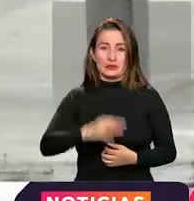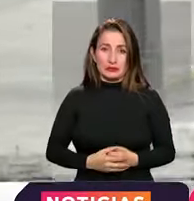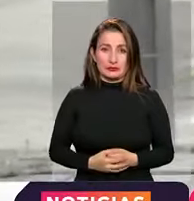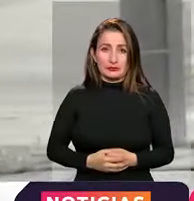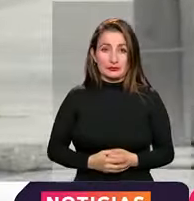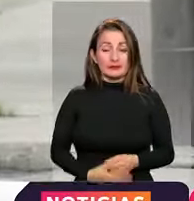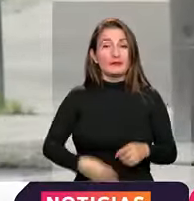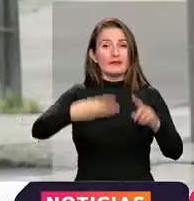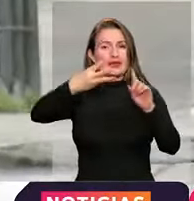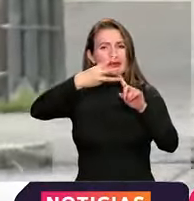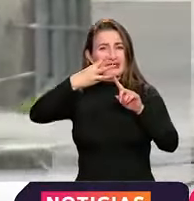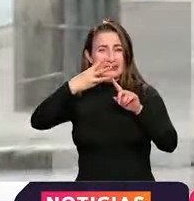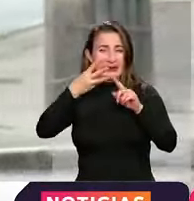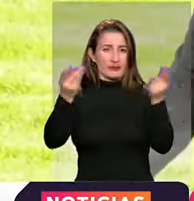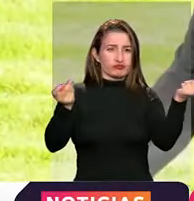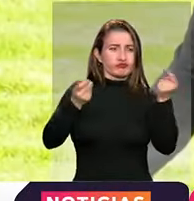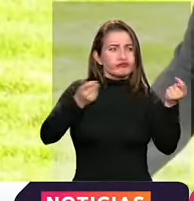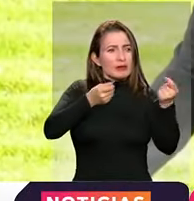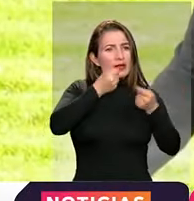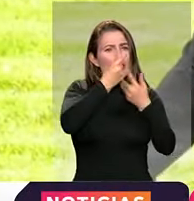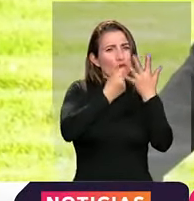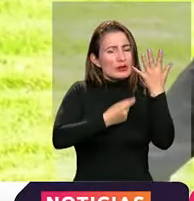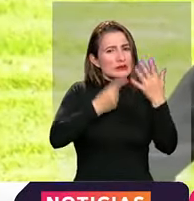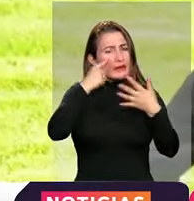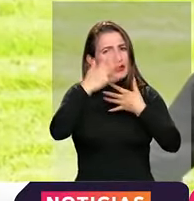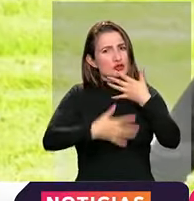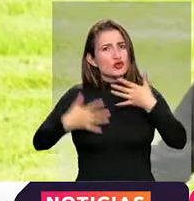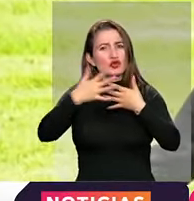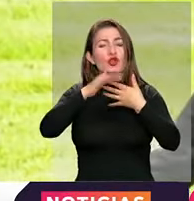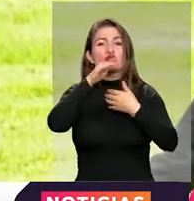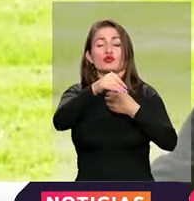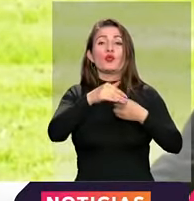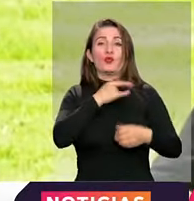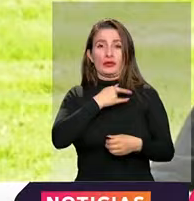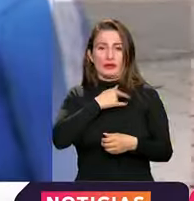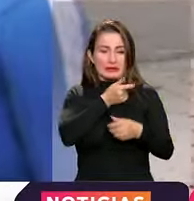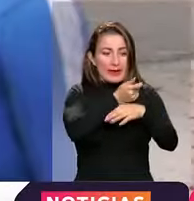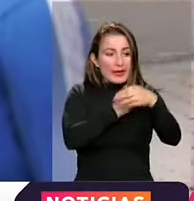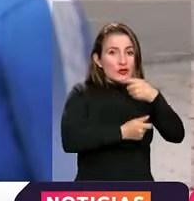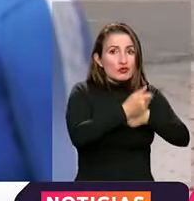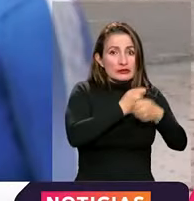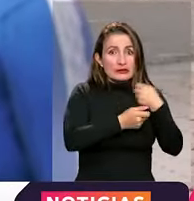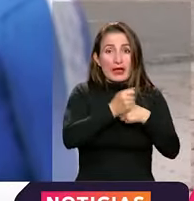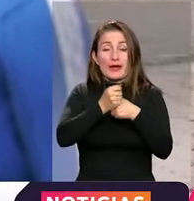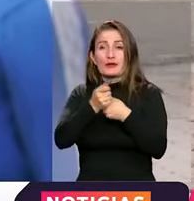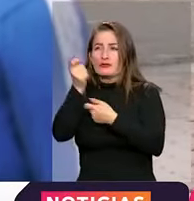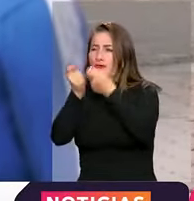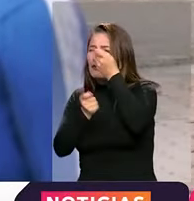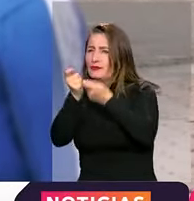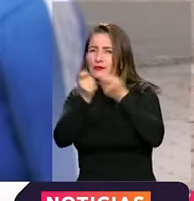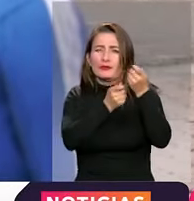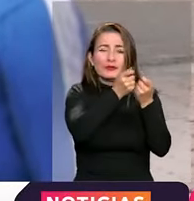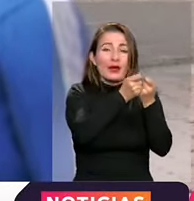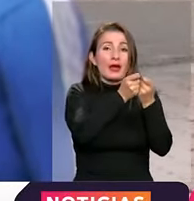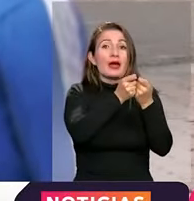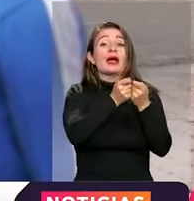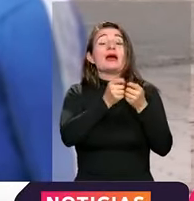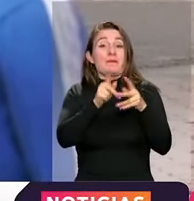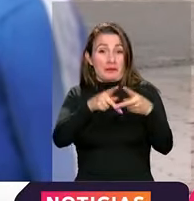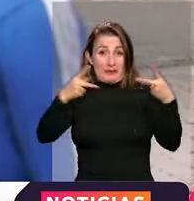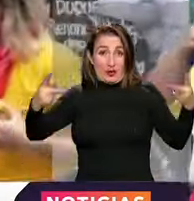44%. Esta tercera medición de la Gran Encuesta Nacional sobre Jóvenes de la Universidad del Rosario, Cifras y Conceptos y El Tiempo también demuestra